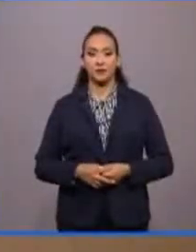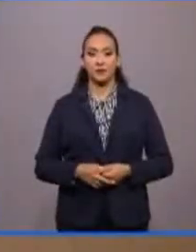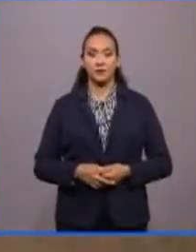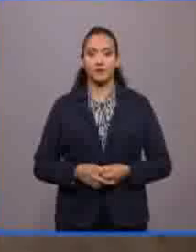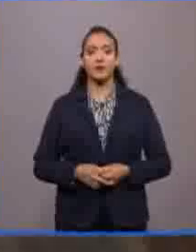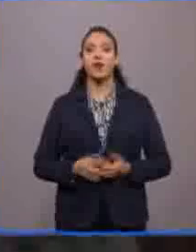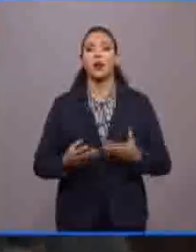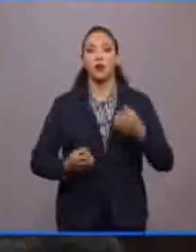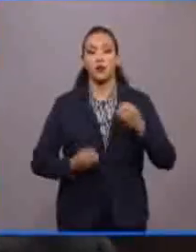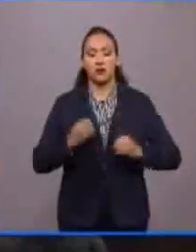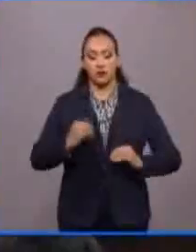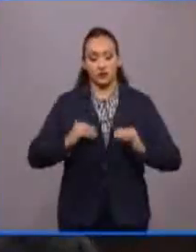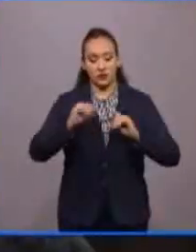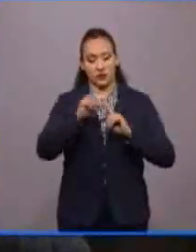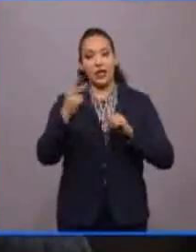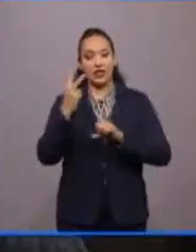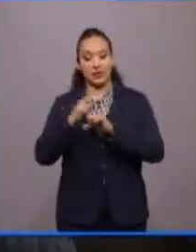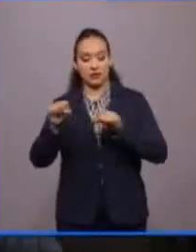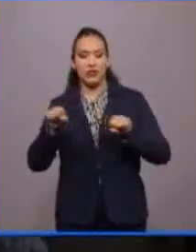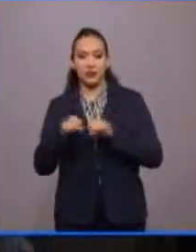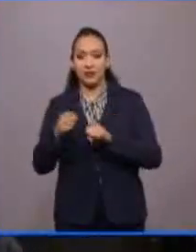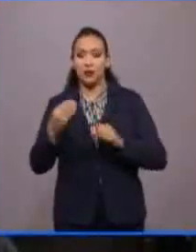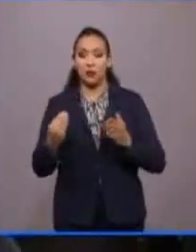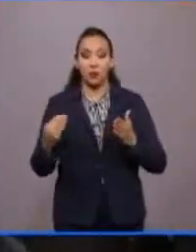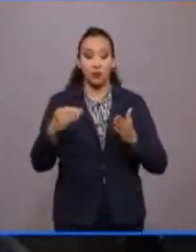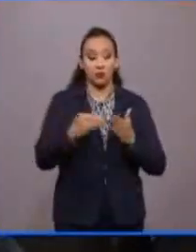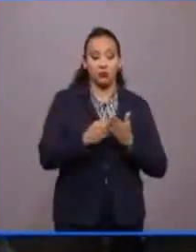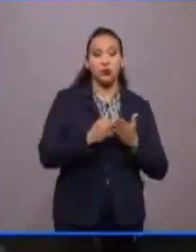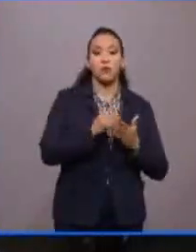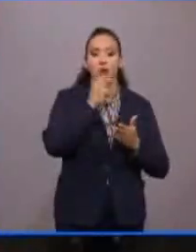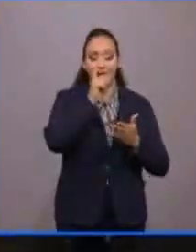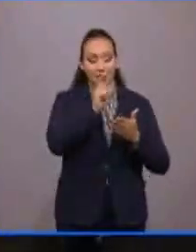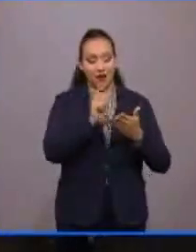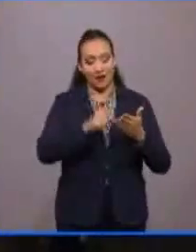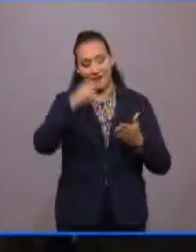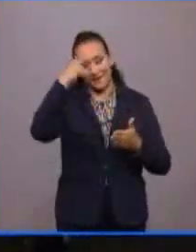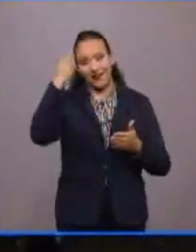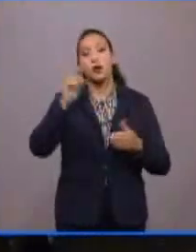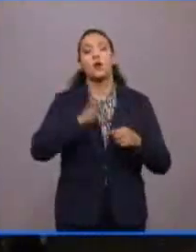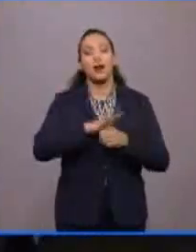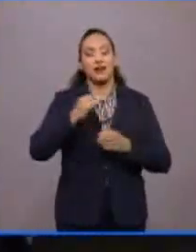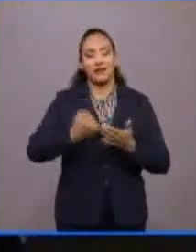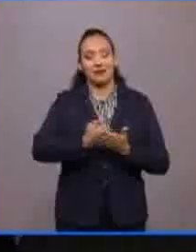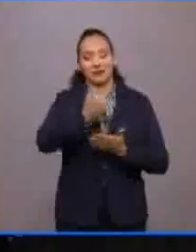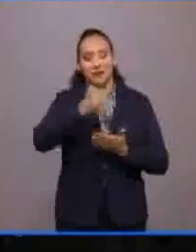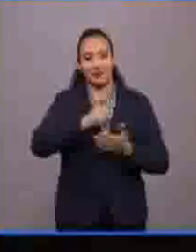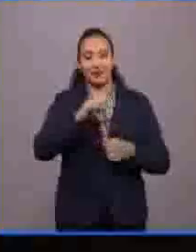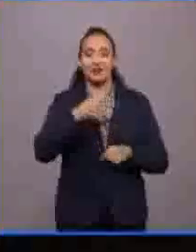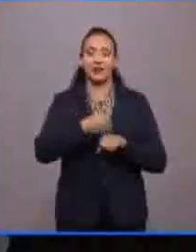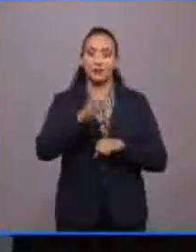De la Suprema Corte dio a conocer en formato de lectura fácil la sentencia dictada en el amparo directo